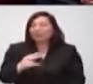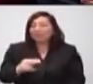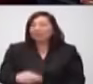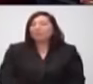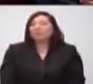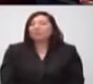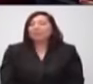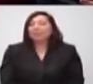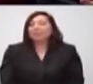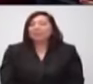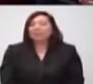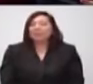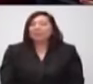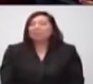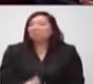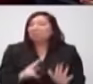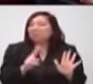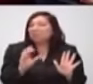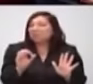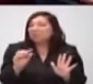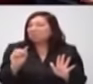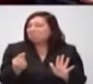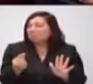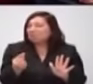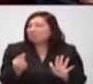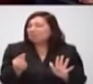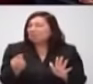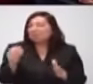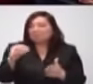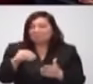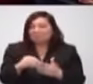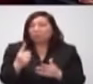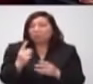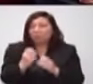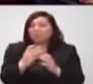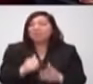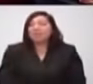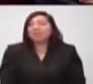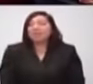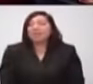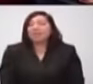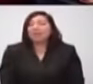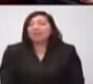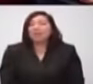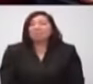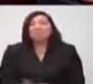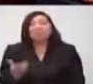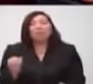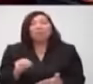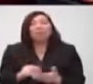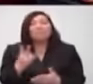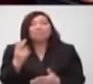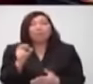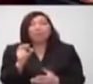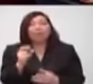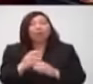kilómetros. Atiende 70.000 pasajeros a 75.000 pasajeros al día y la atención va a ser con 20 buses